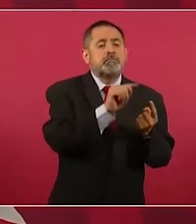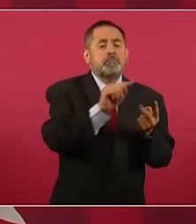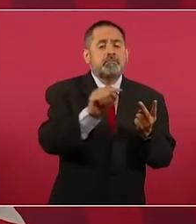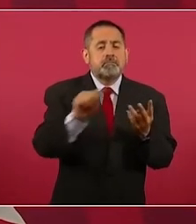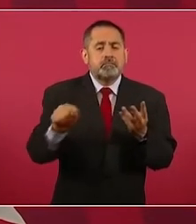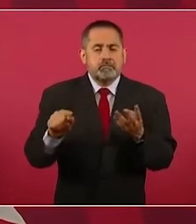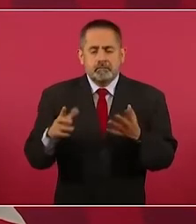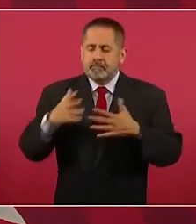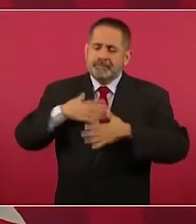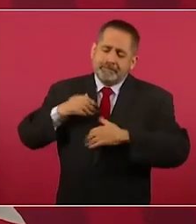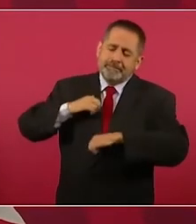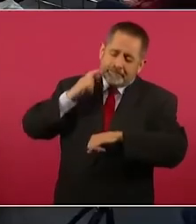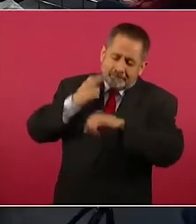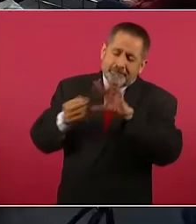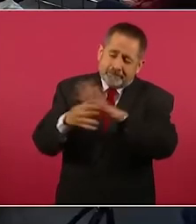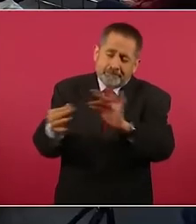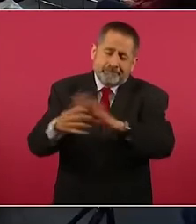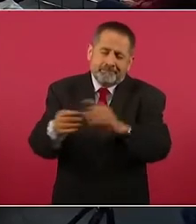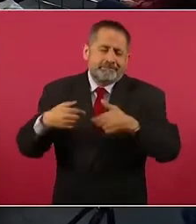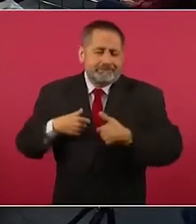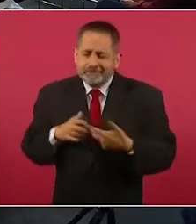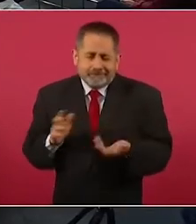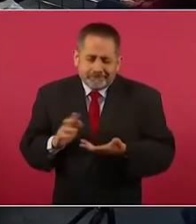no me corresponde a mí, pero